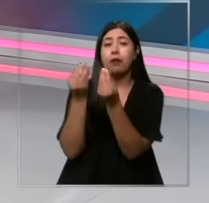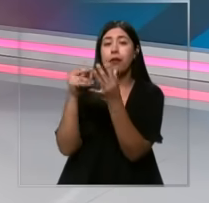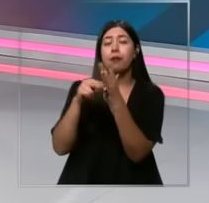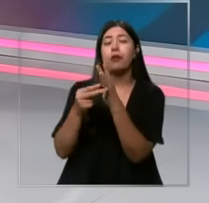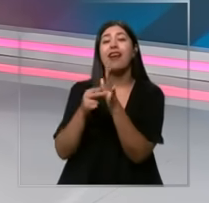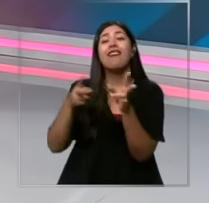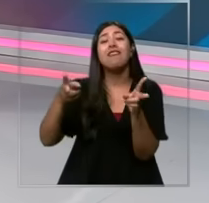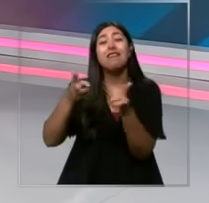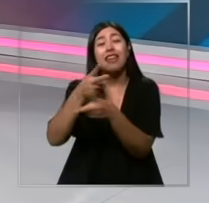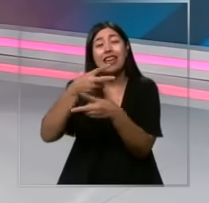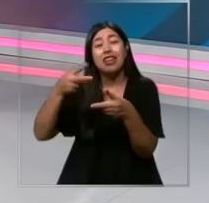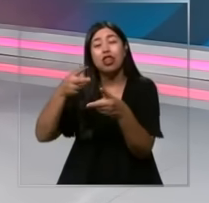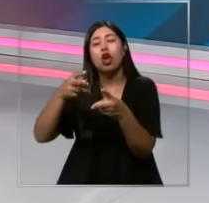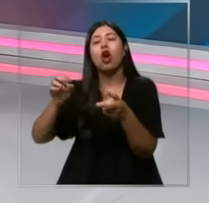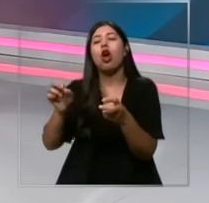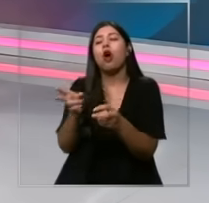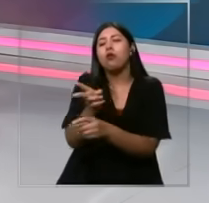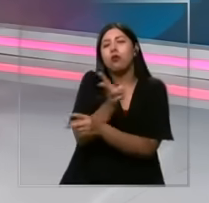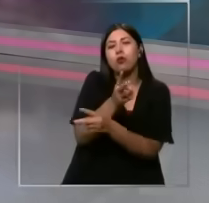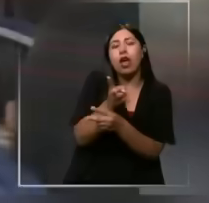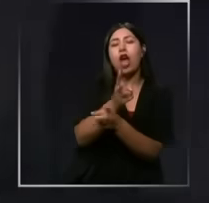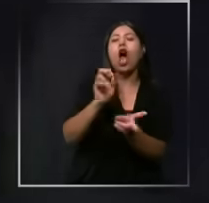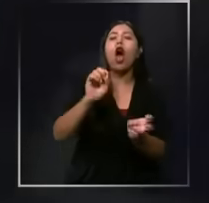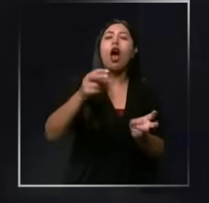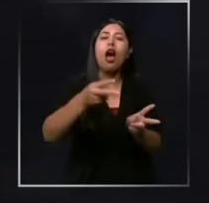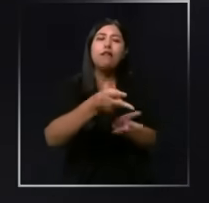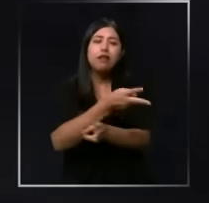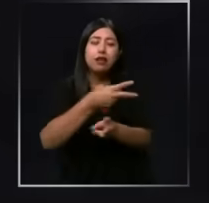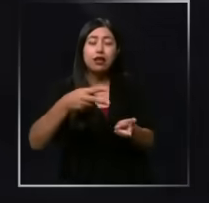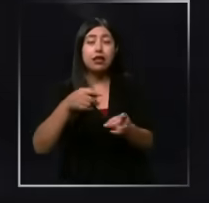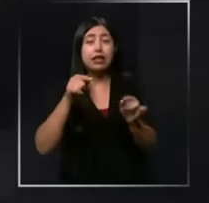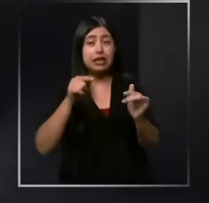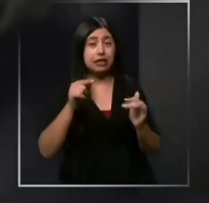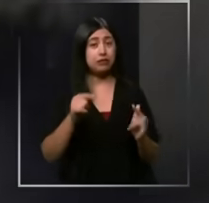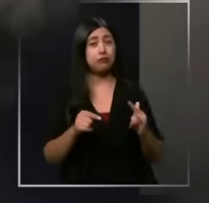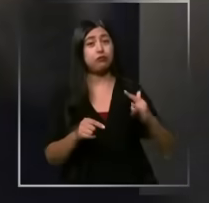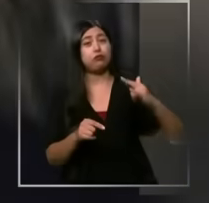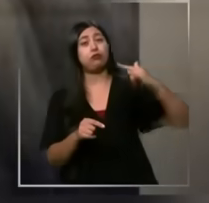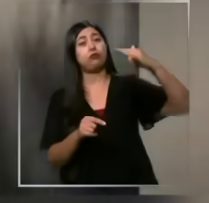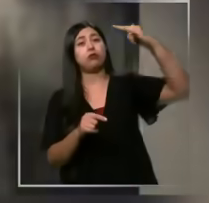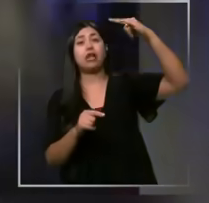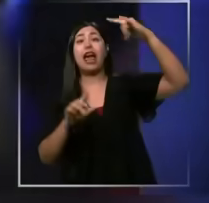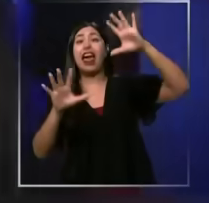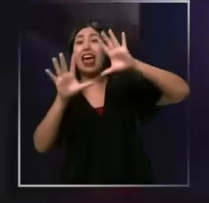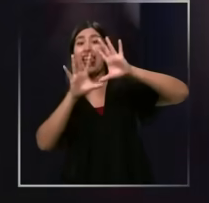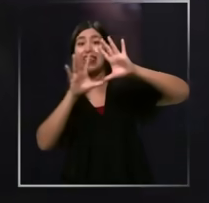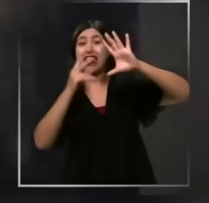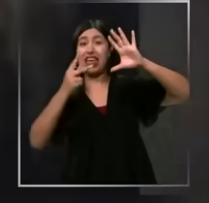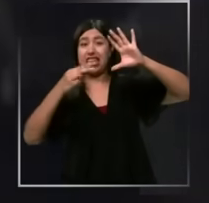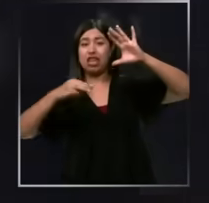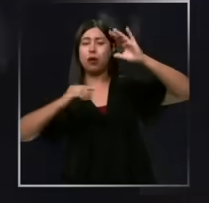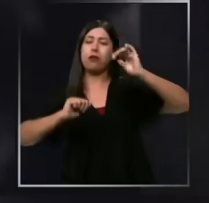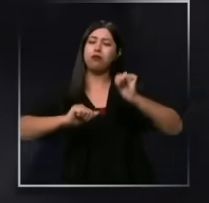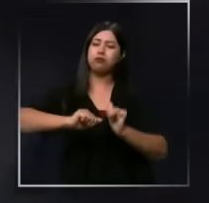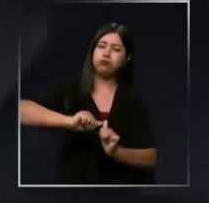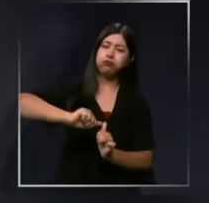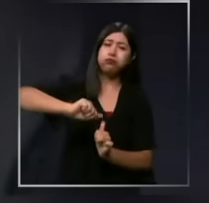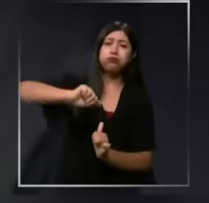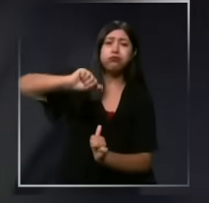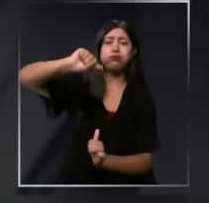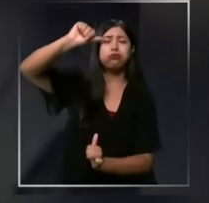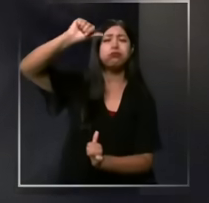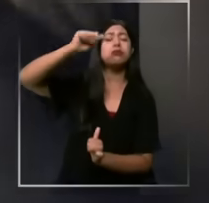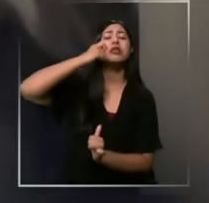que recordar que el viento a esa altura, a 10 kilómetros de altura al cual vuela un avión, alcanzan velocidades